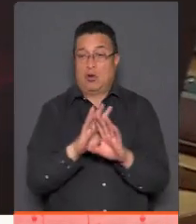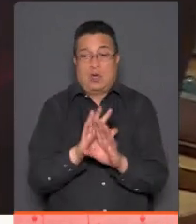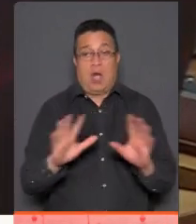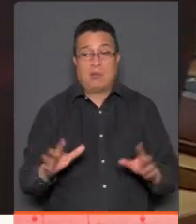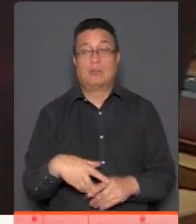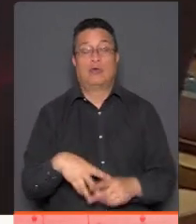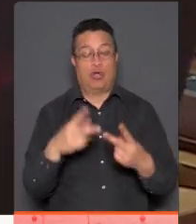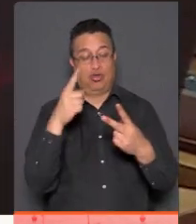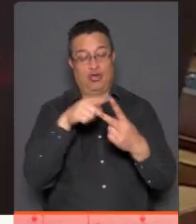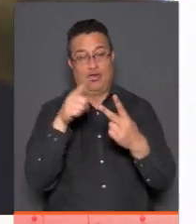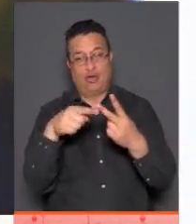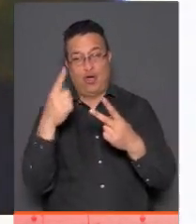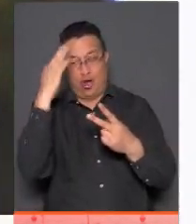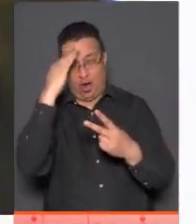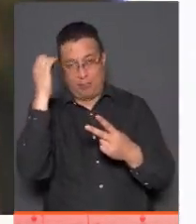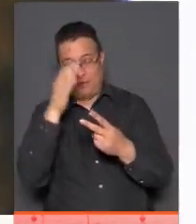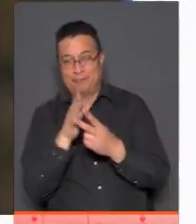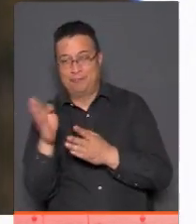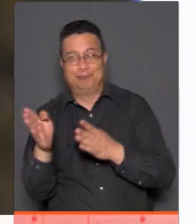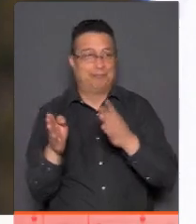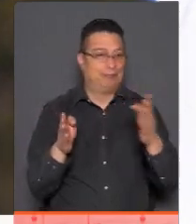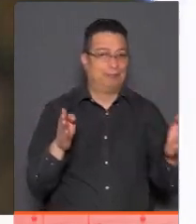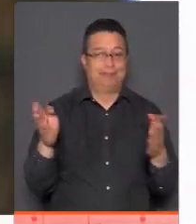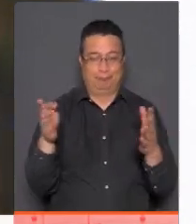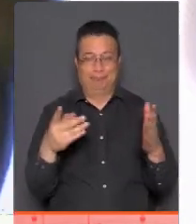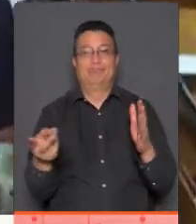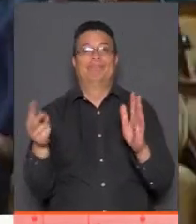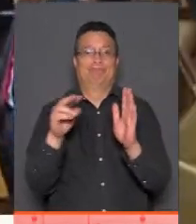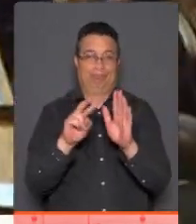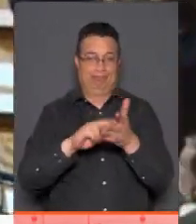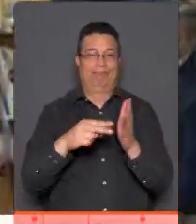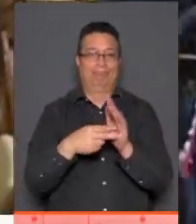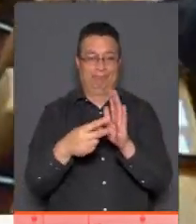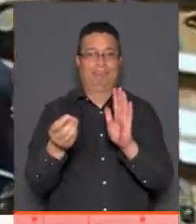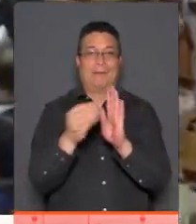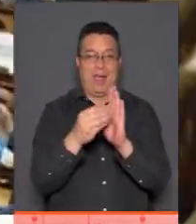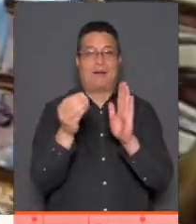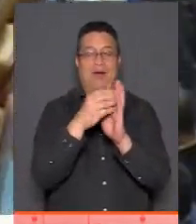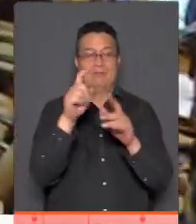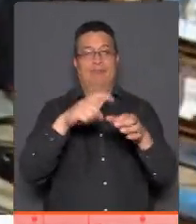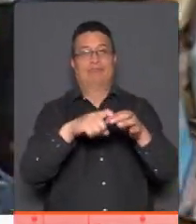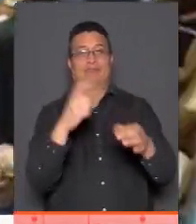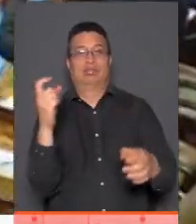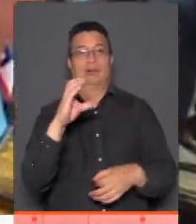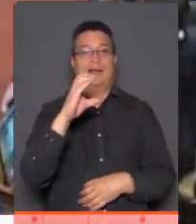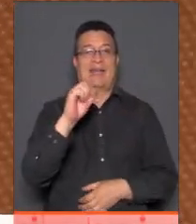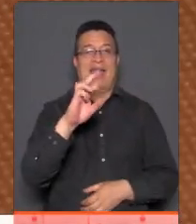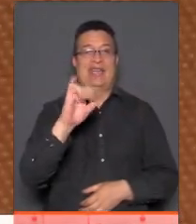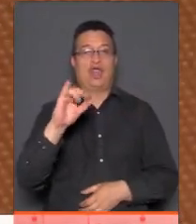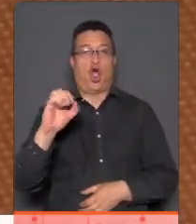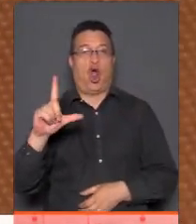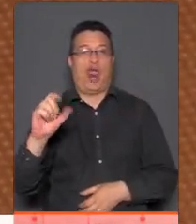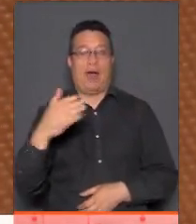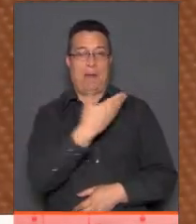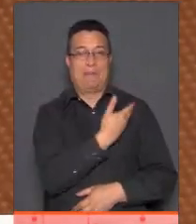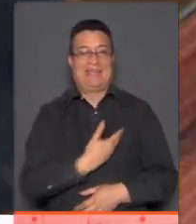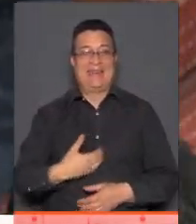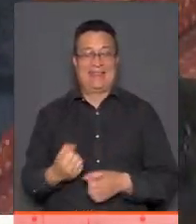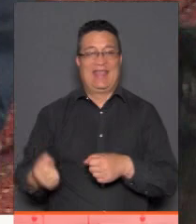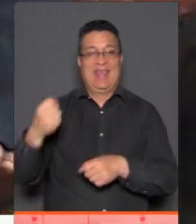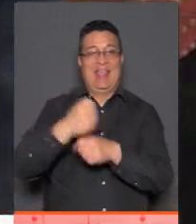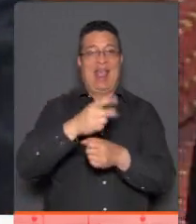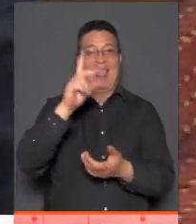las visiones de una teleserie política que suma un nuevo capítulo tras la bajada de Carol Cariola de la carrera por la presidencia de la Cámara de